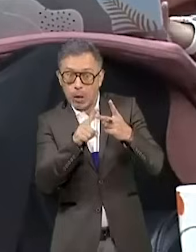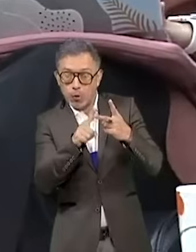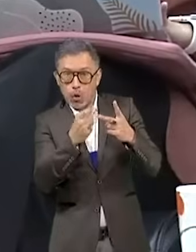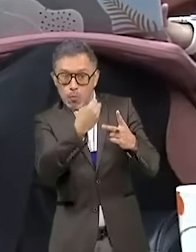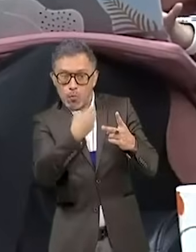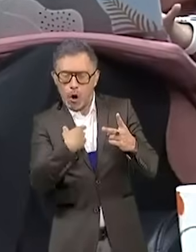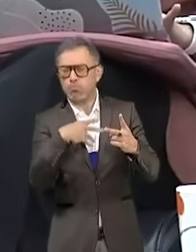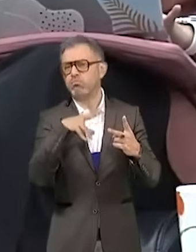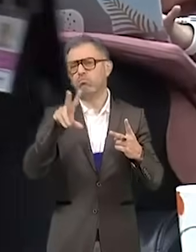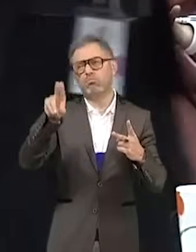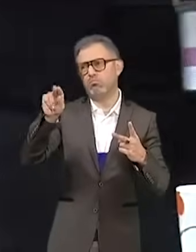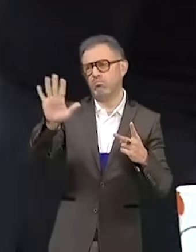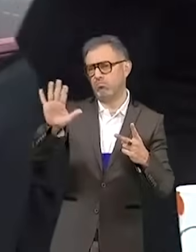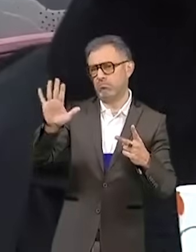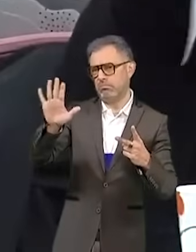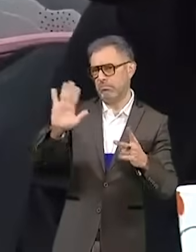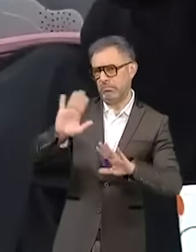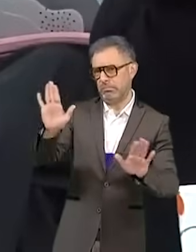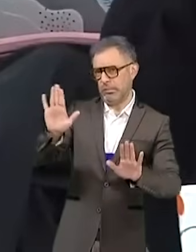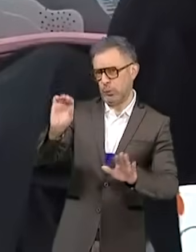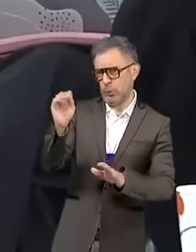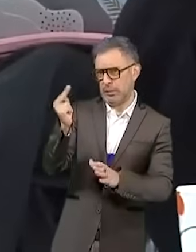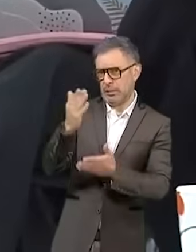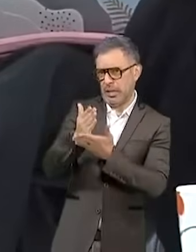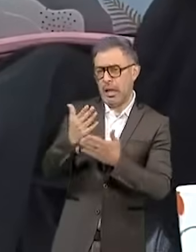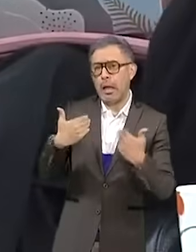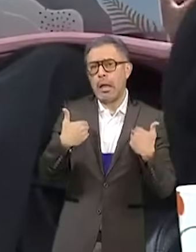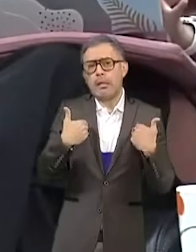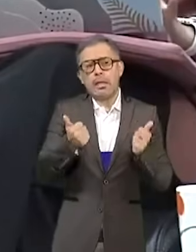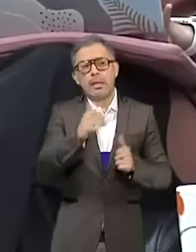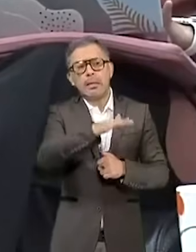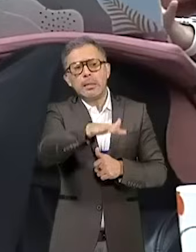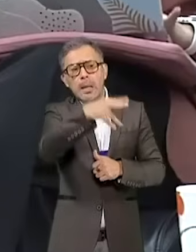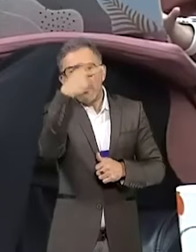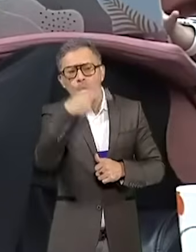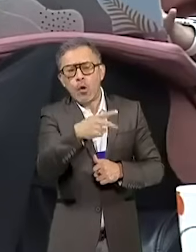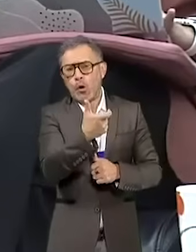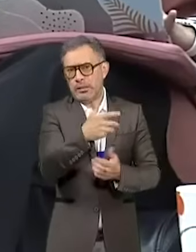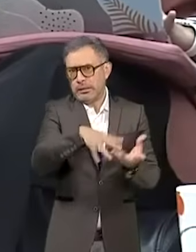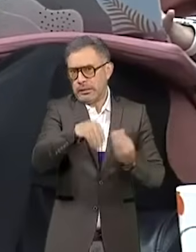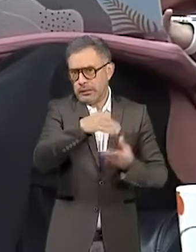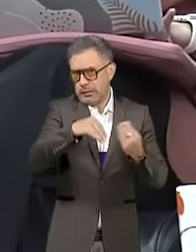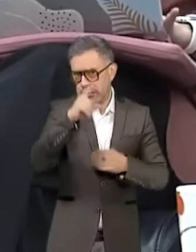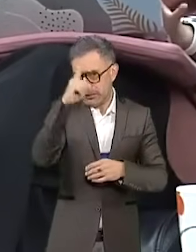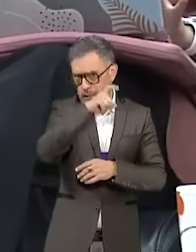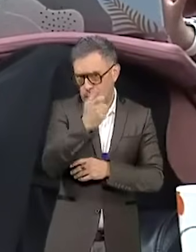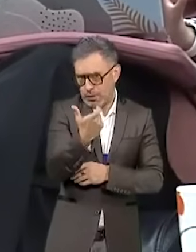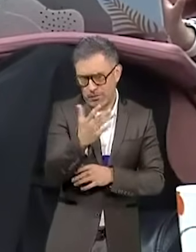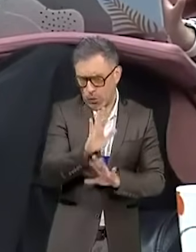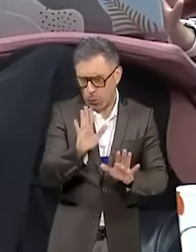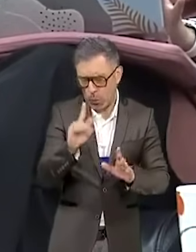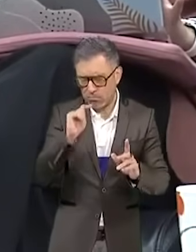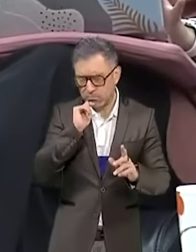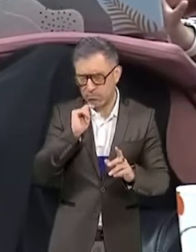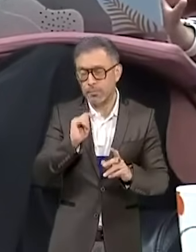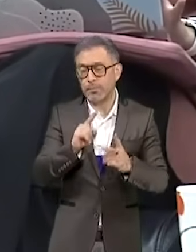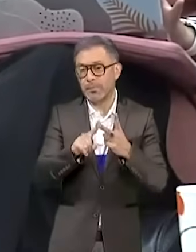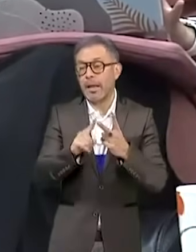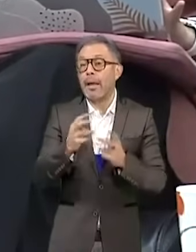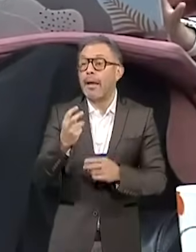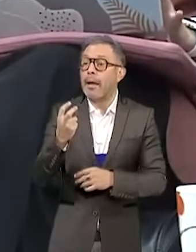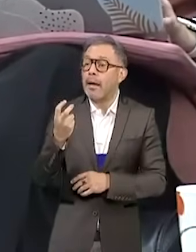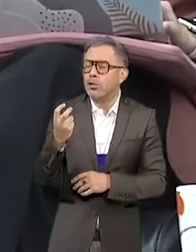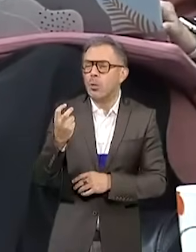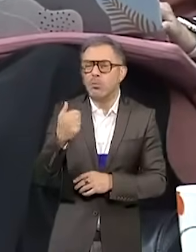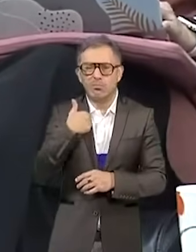situaciones incluso también del propio país en cuanto a economía. Pero bueno, estos son un poco del parámetro que quería